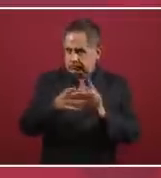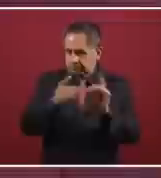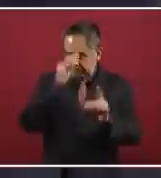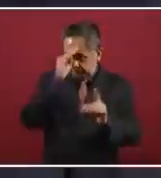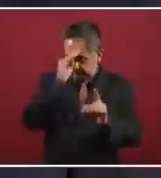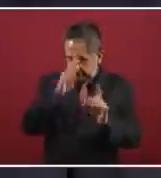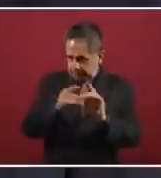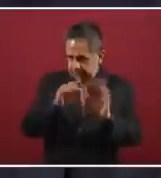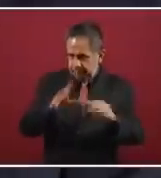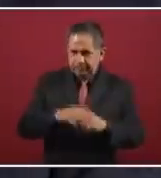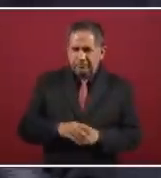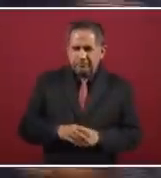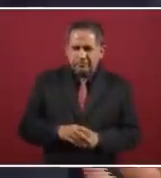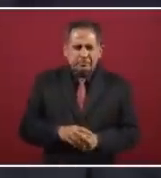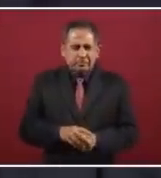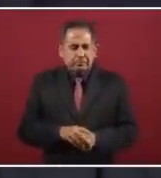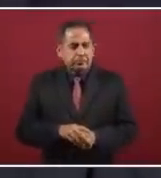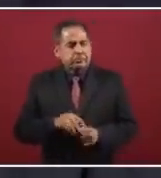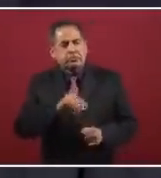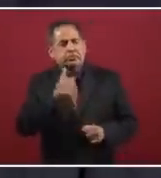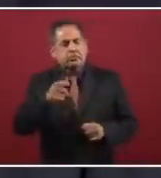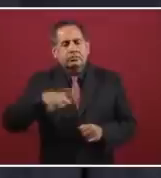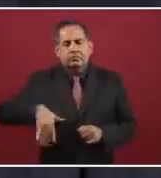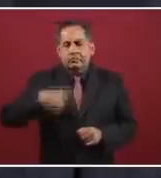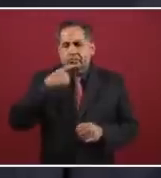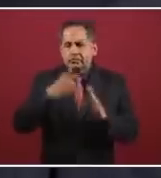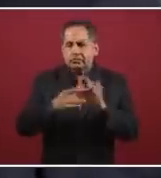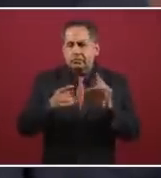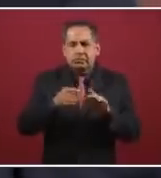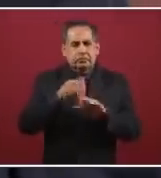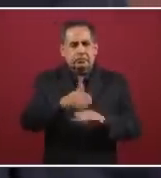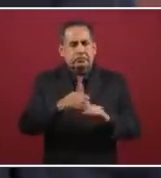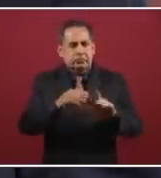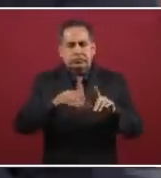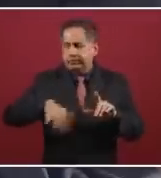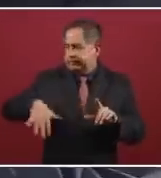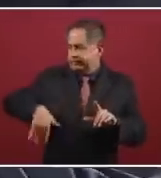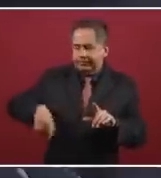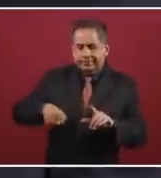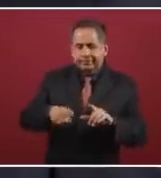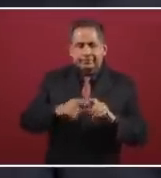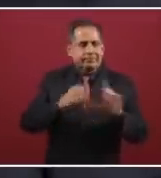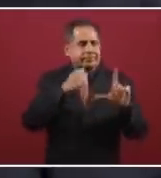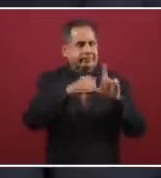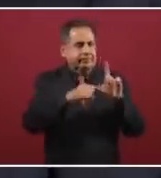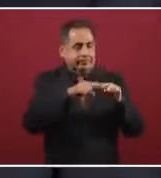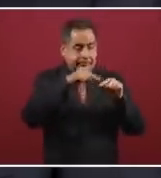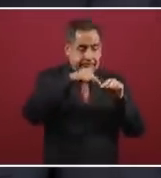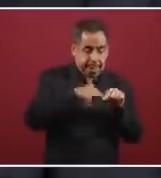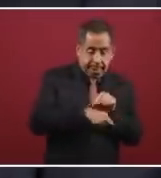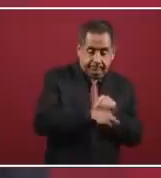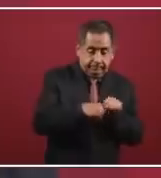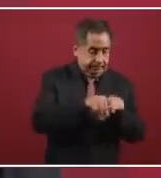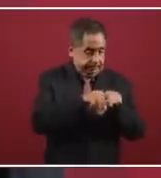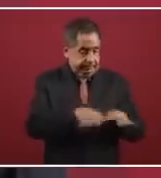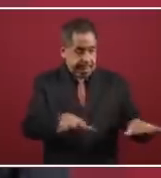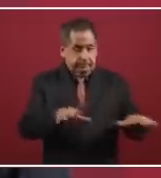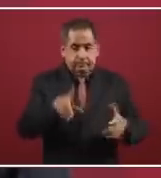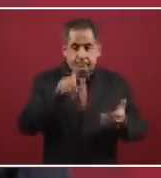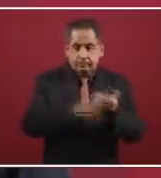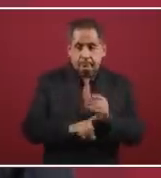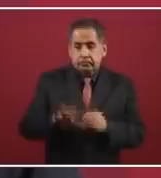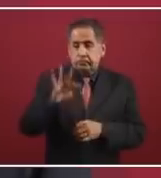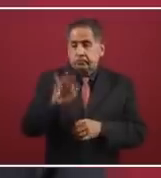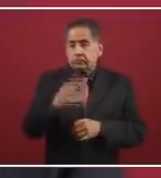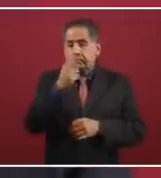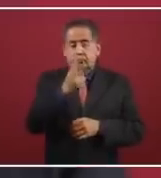consideración. Respecto a los otros, lo que comentaba del paso, Gerardo, el paso es un ducto de 42